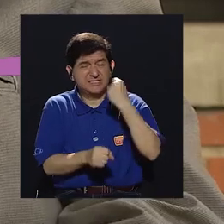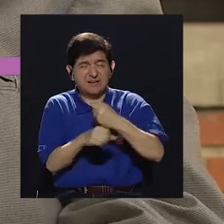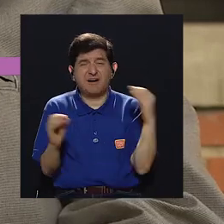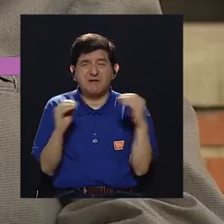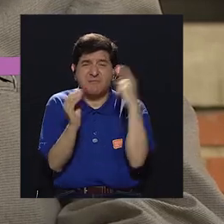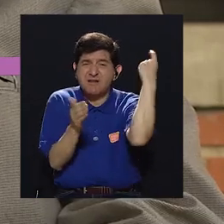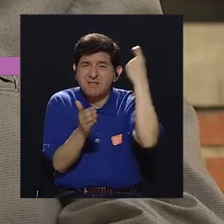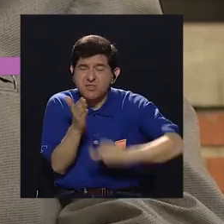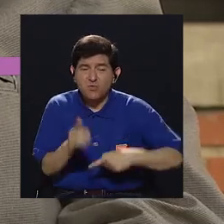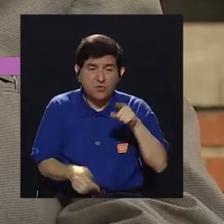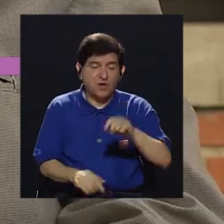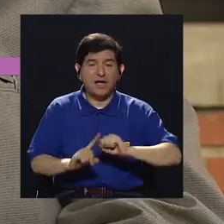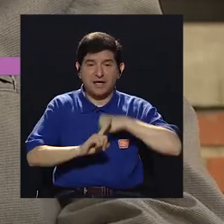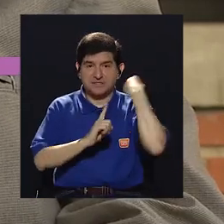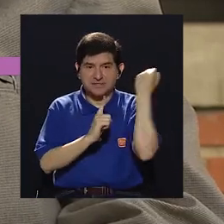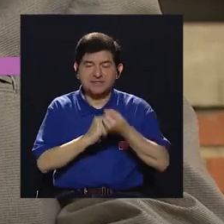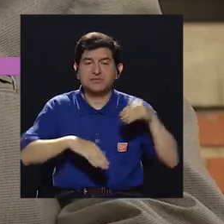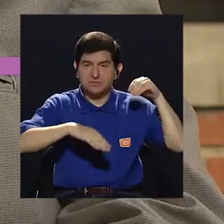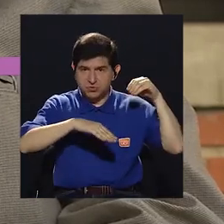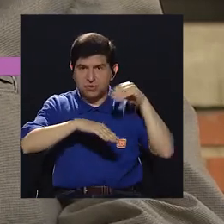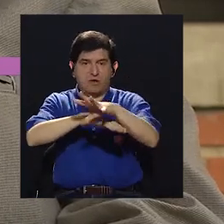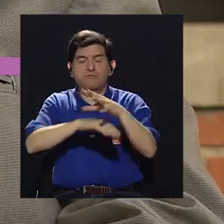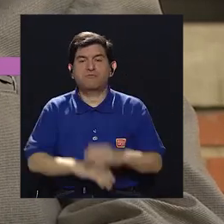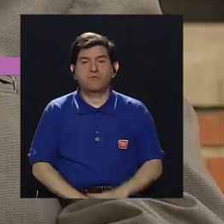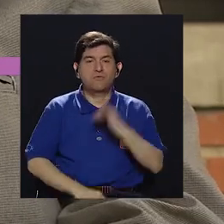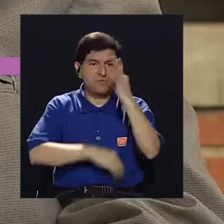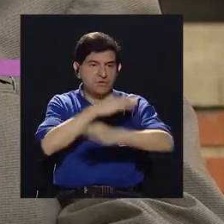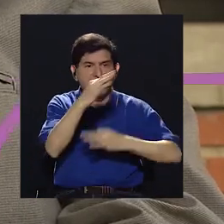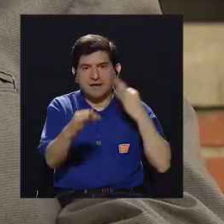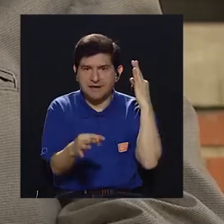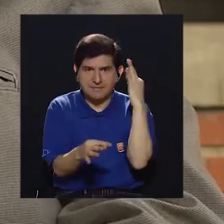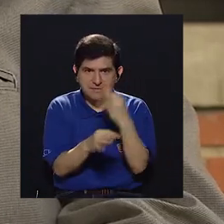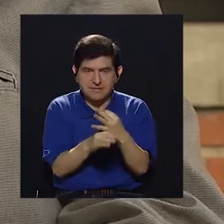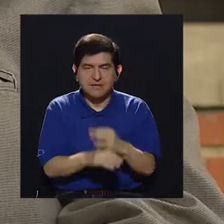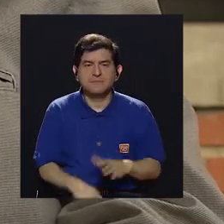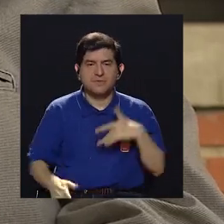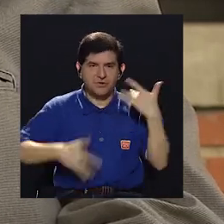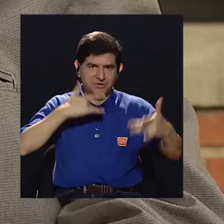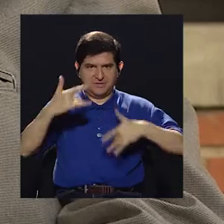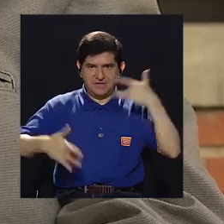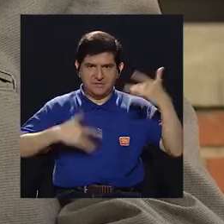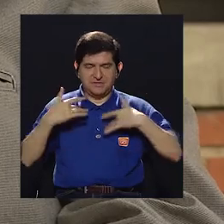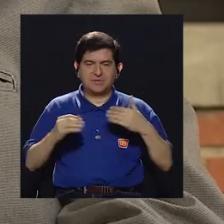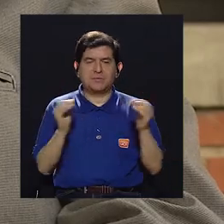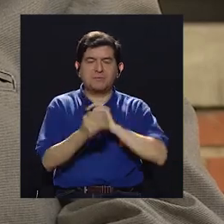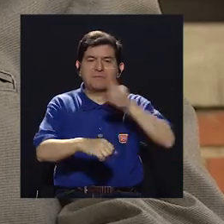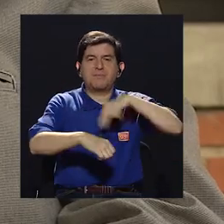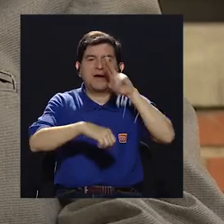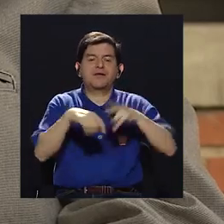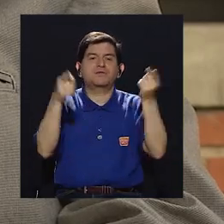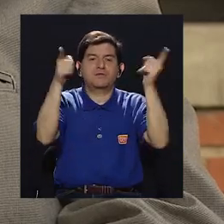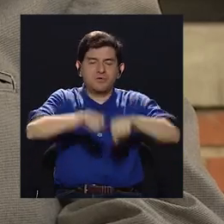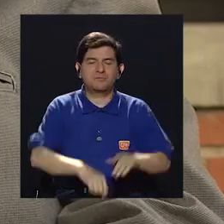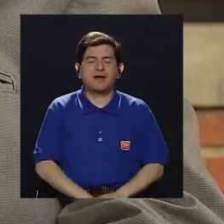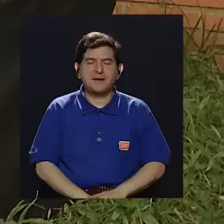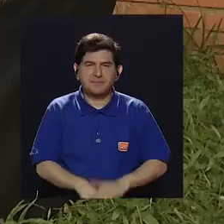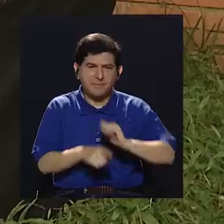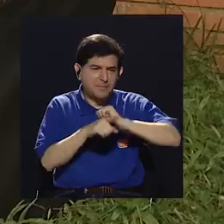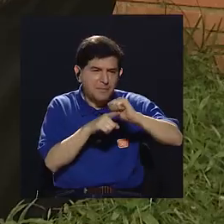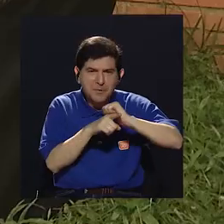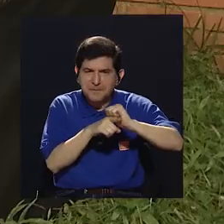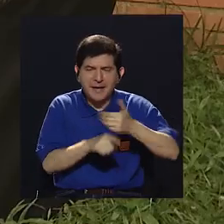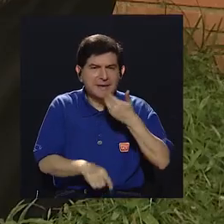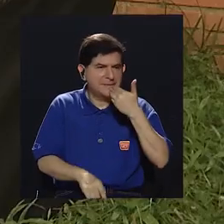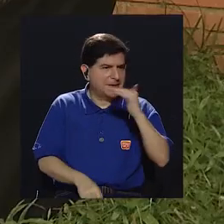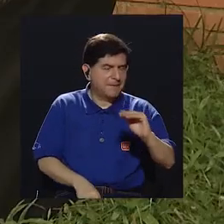más. Entonces ese tipo de factores influyen en que este tipo de, digamos, de síntoma te dé más frecuentemente por ejercicios mal hechos o que no